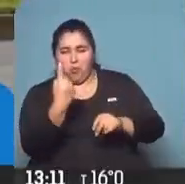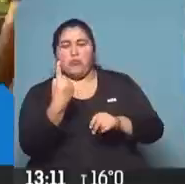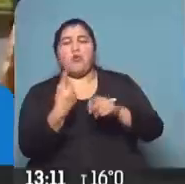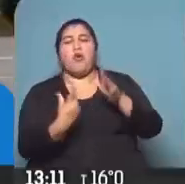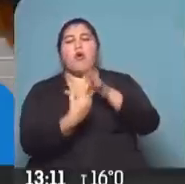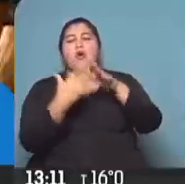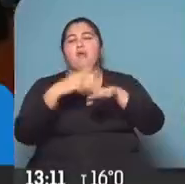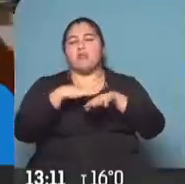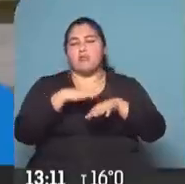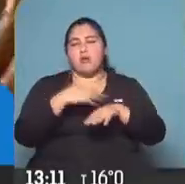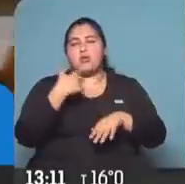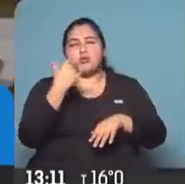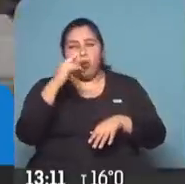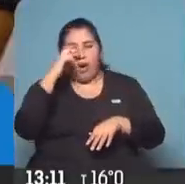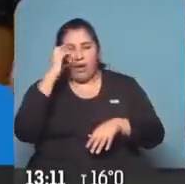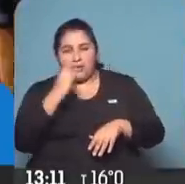suárez